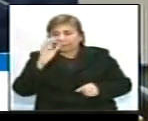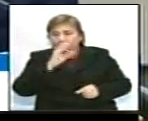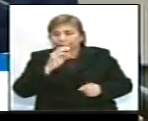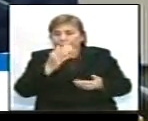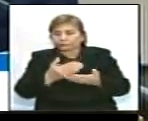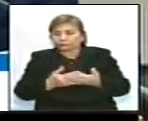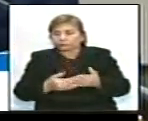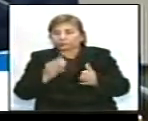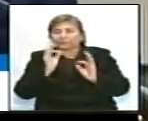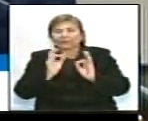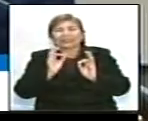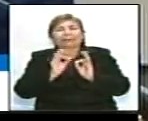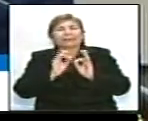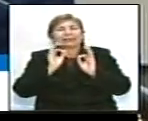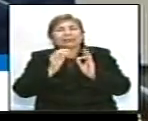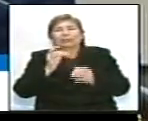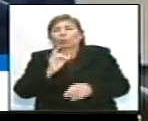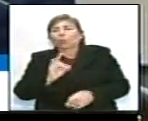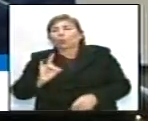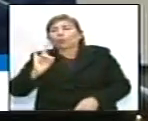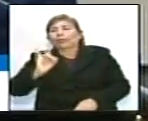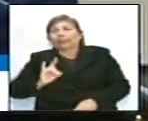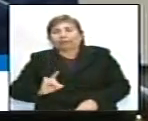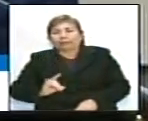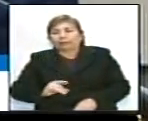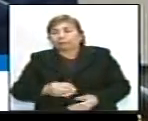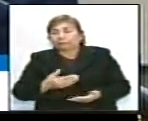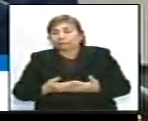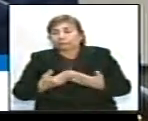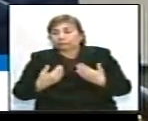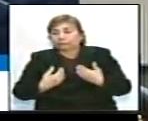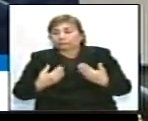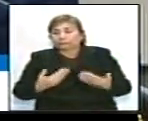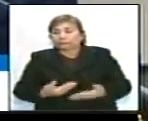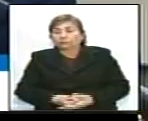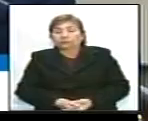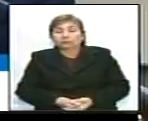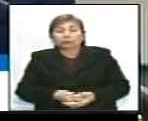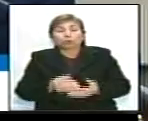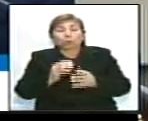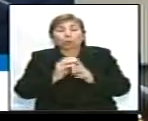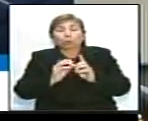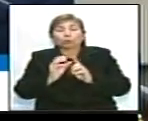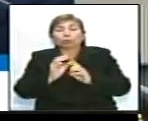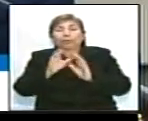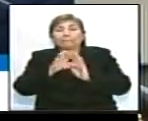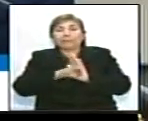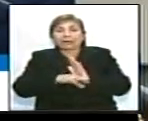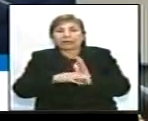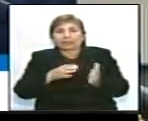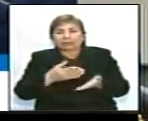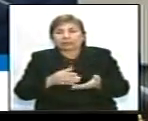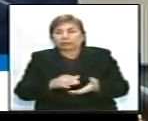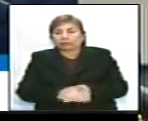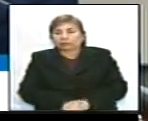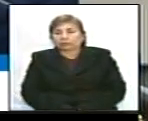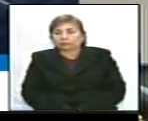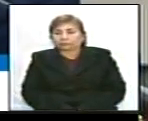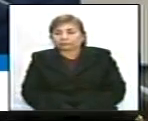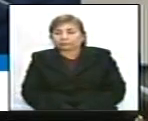agricultura climáticamente inteligente, que es lo que estamos proponiendo. Una agricultura baja en emisiones, ¿no?